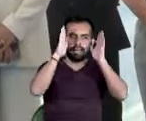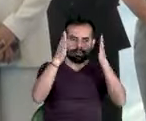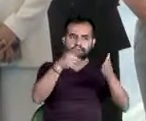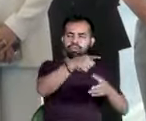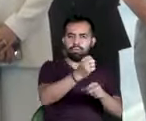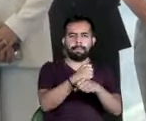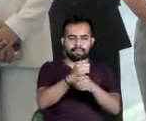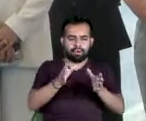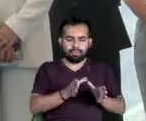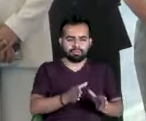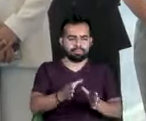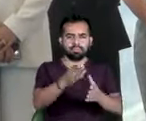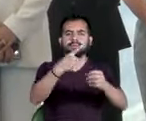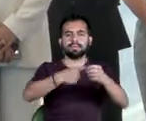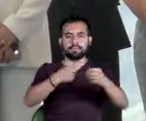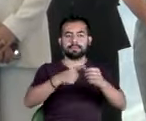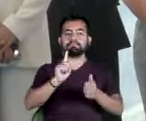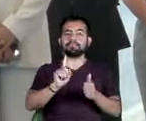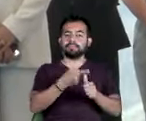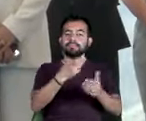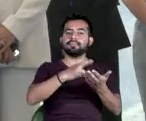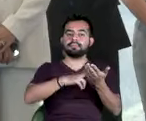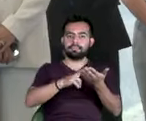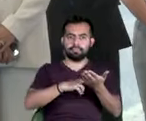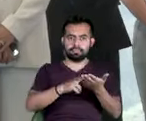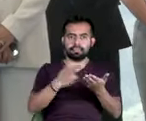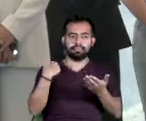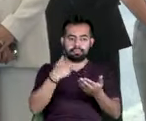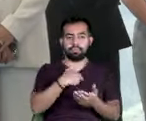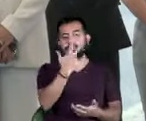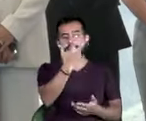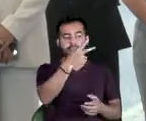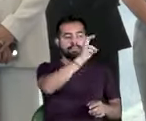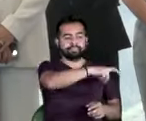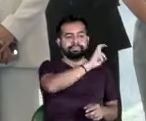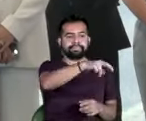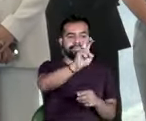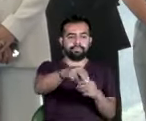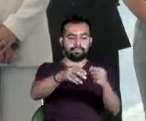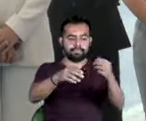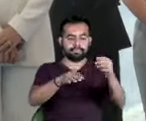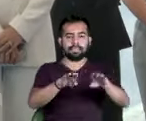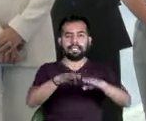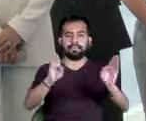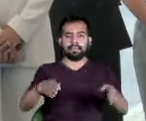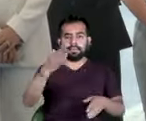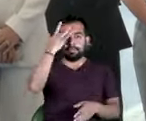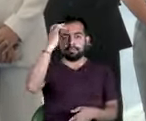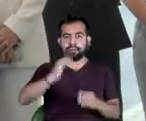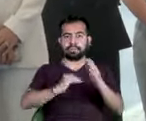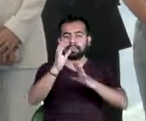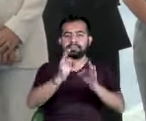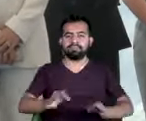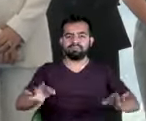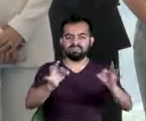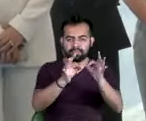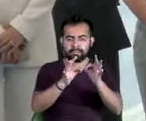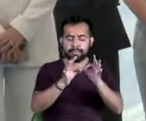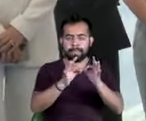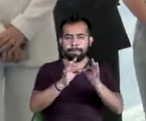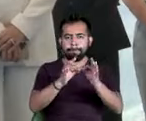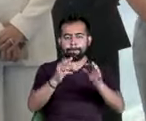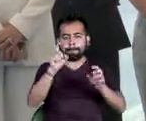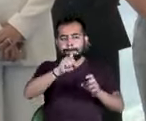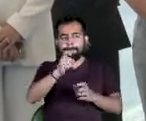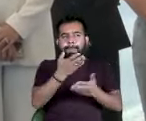Quito. La primera reunión que convocaré será sentarles a los tres en la mesa, porque además es una cosa fundamental. Y me voy a ir con este elemento de detalle porque